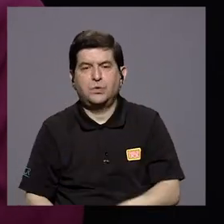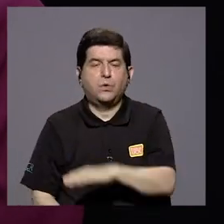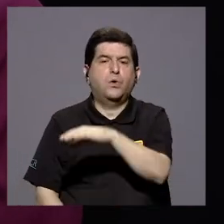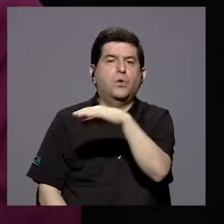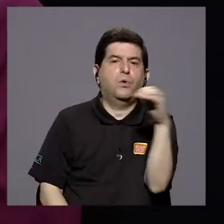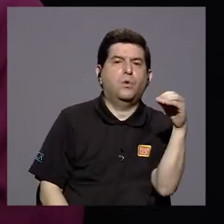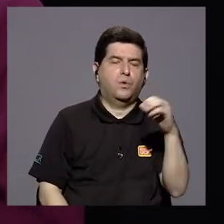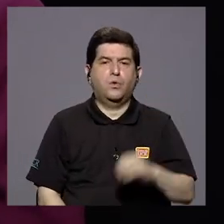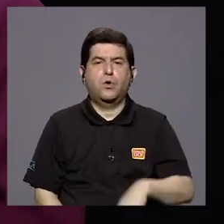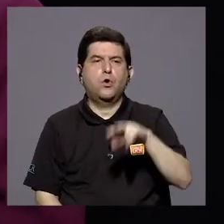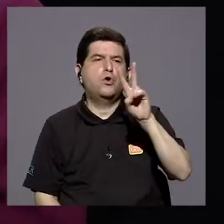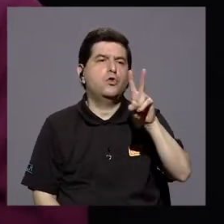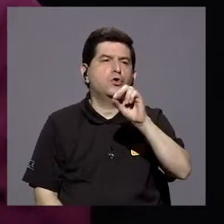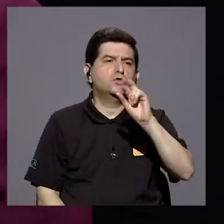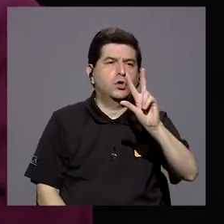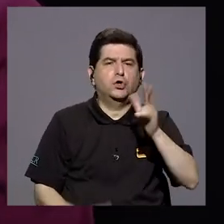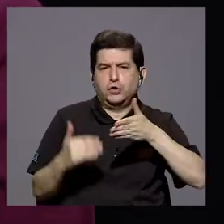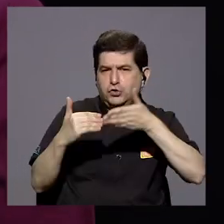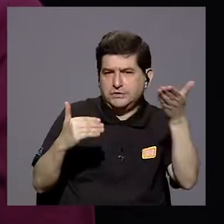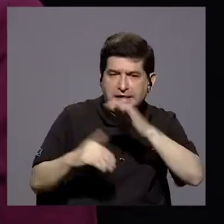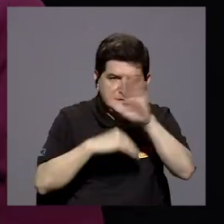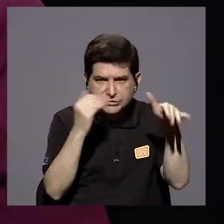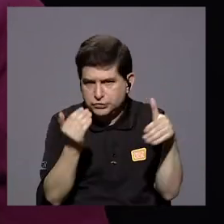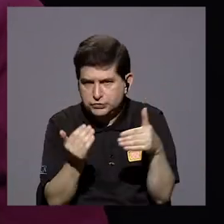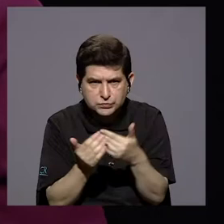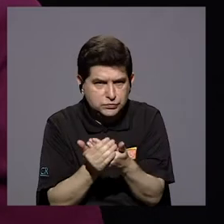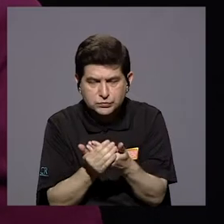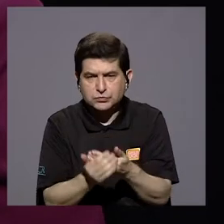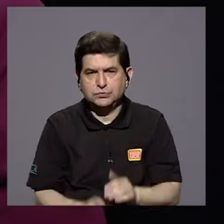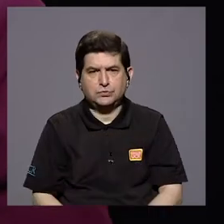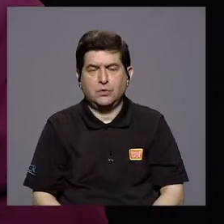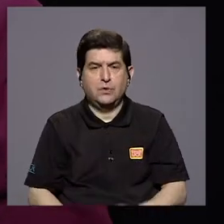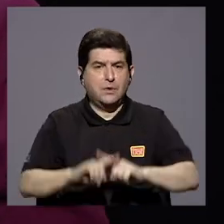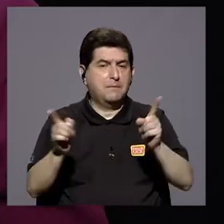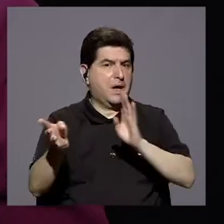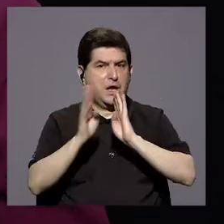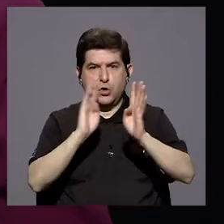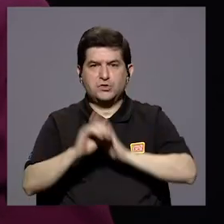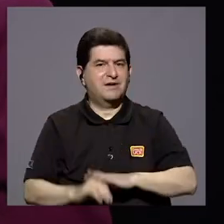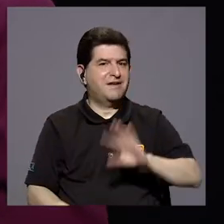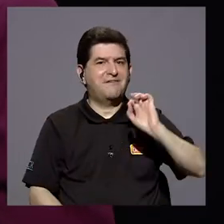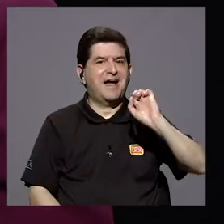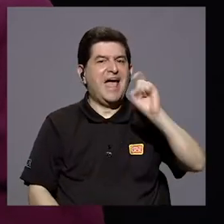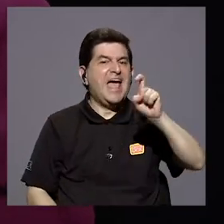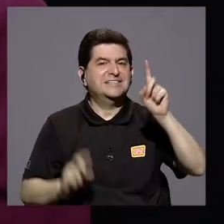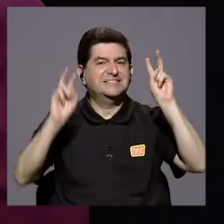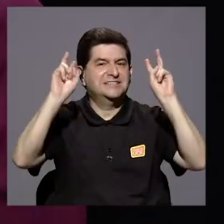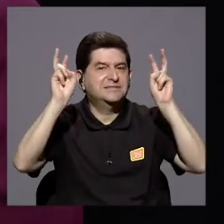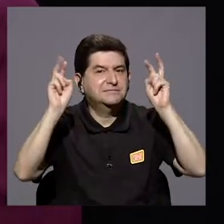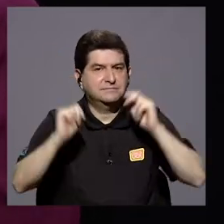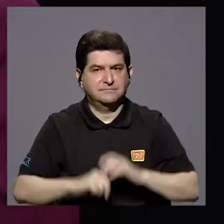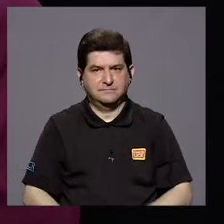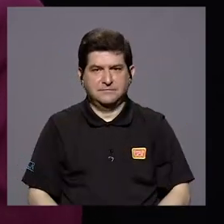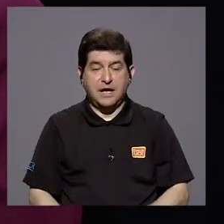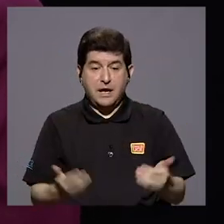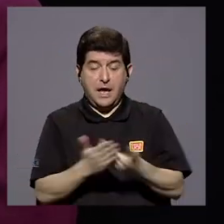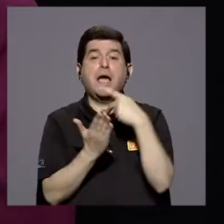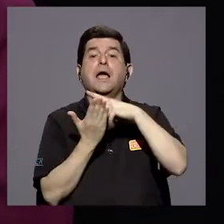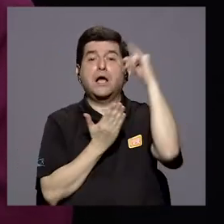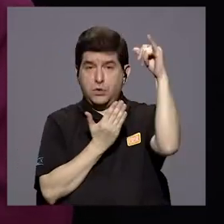de dos o tres cosas que eran todo, nada se hablaba de ex. Uh-huh. Bueno, en este nuevo